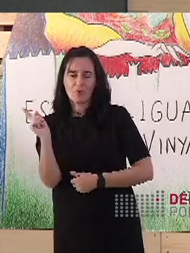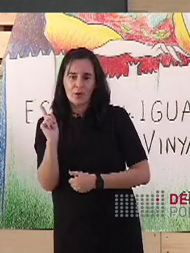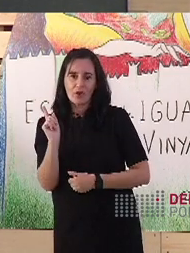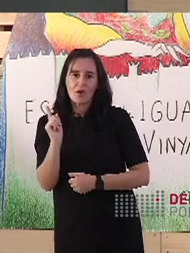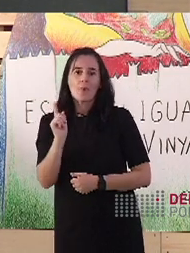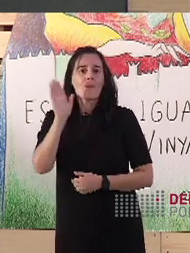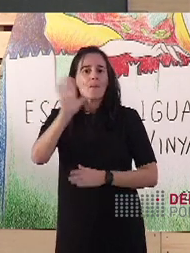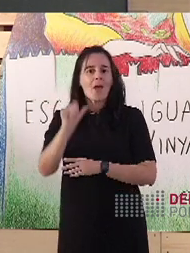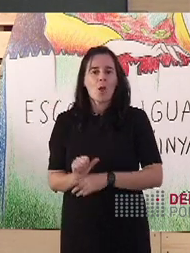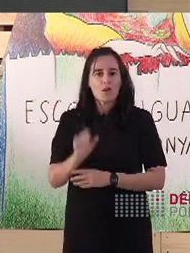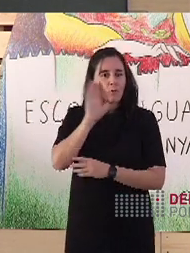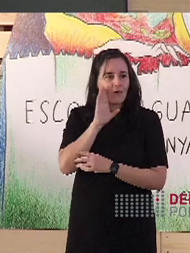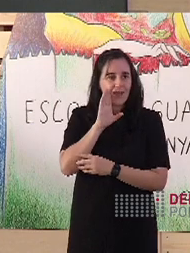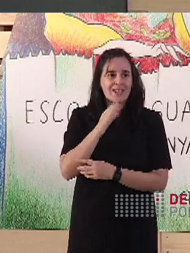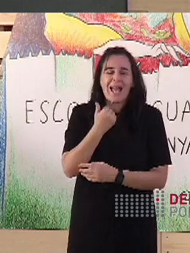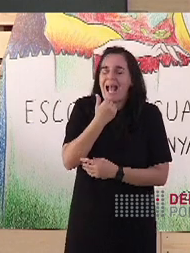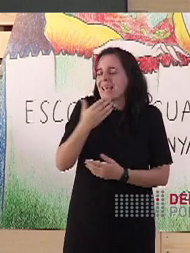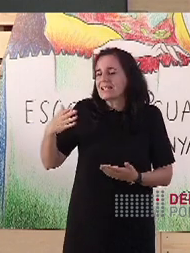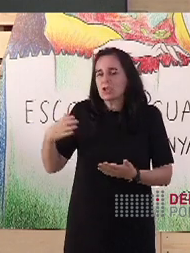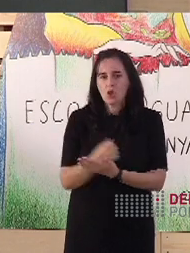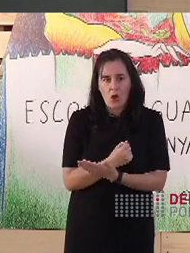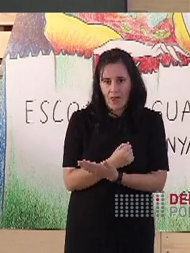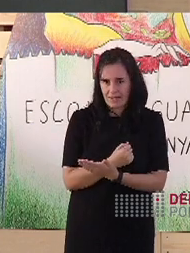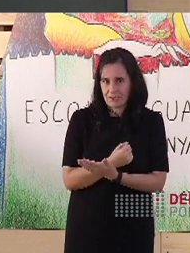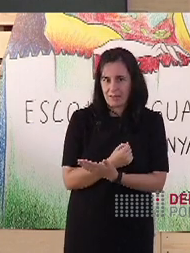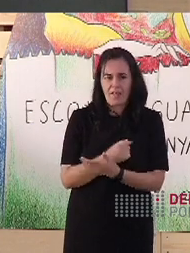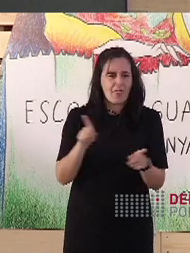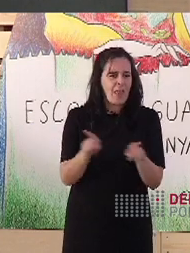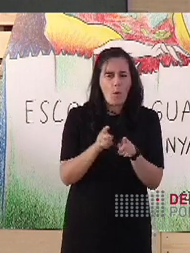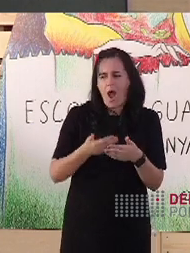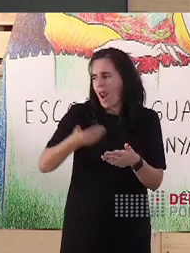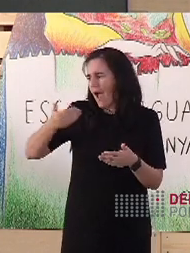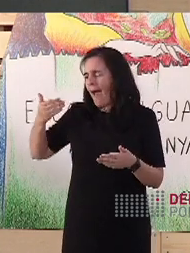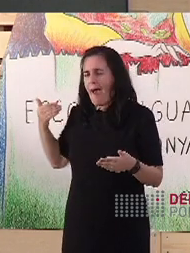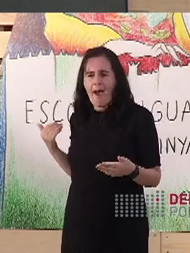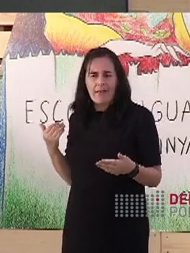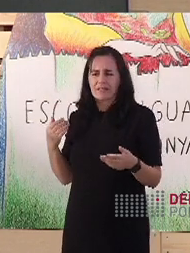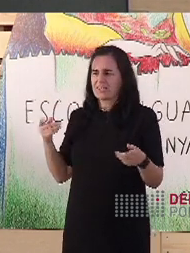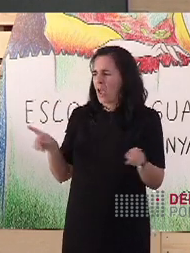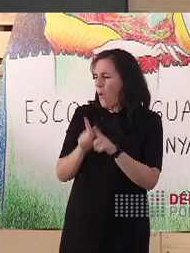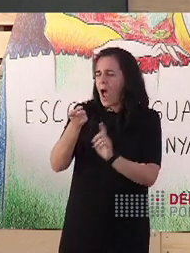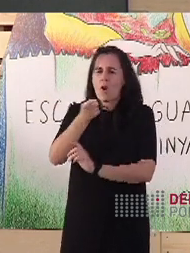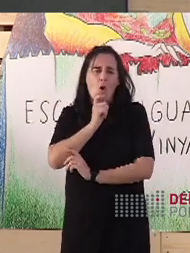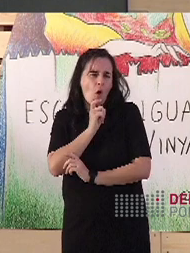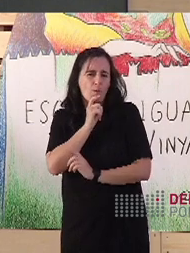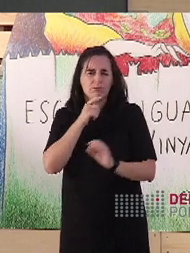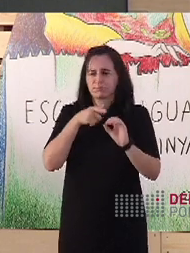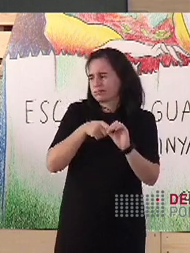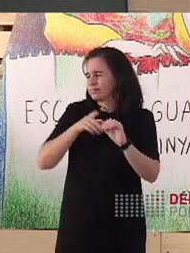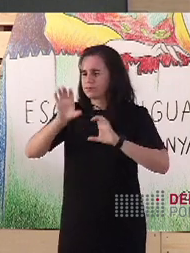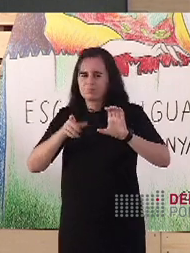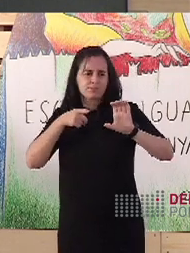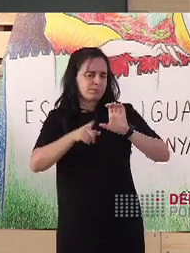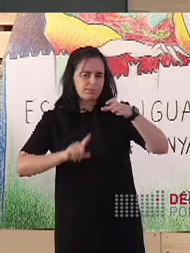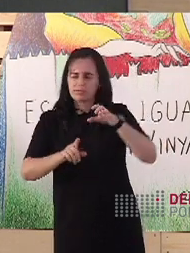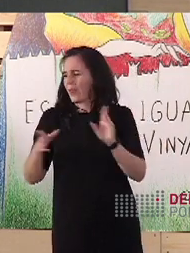todas, acaban con un plano en el que haya pasado lo que haya pasado en la película, la hayan penetrado por los... da igual lo que le haya pasado a la